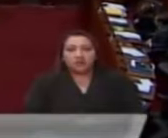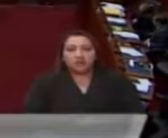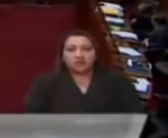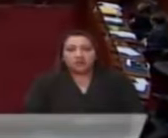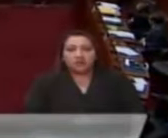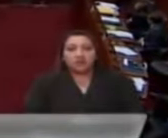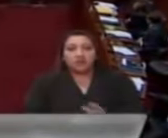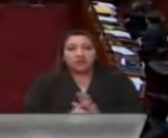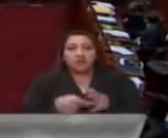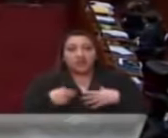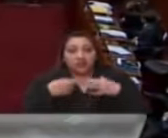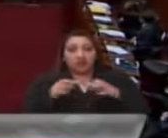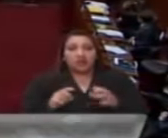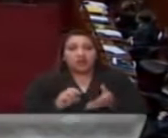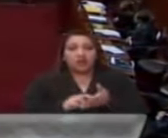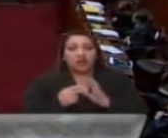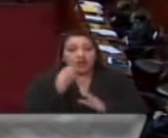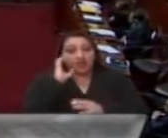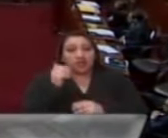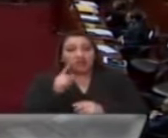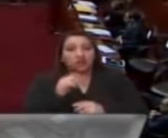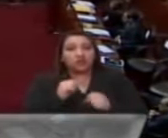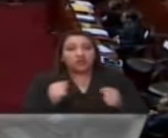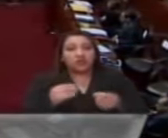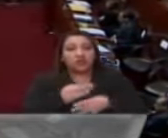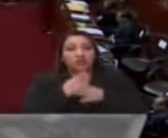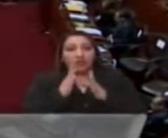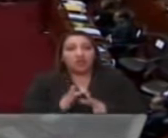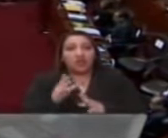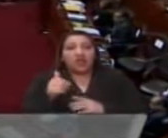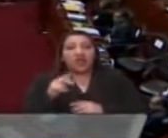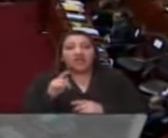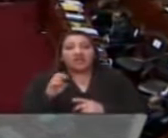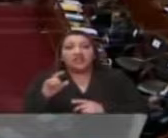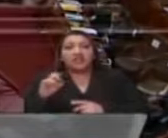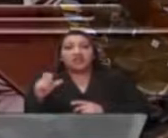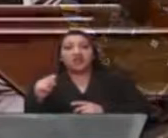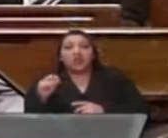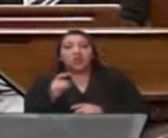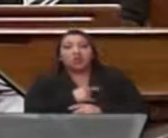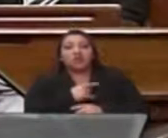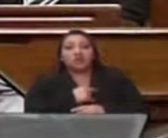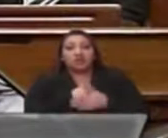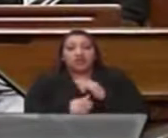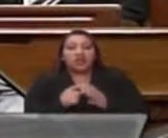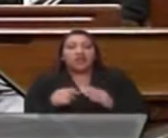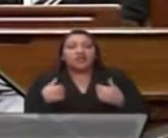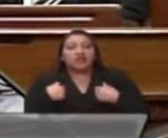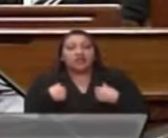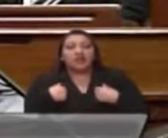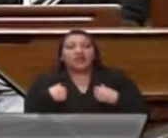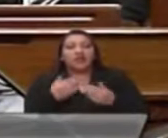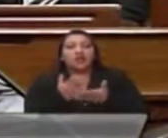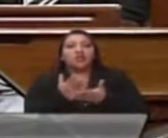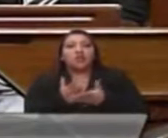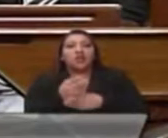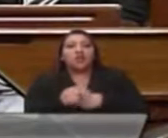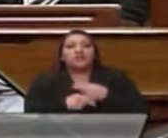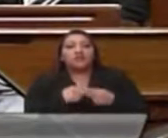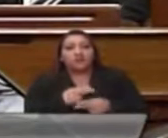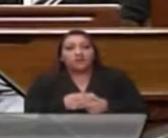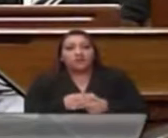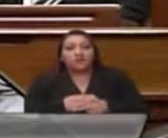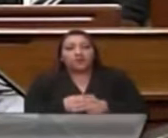debe permitir la creación de un sistema de formación artística universitario en el que tengan cabida las escuelas